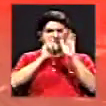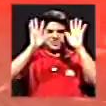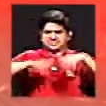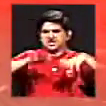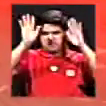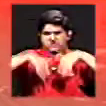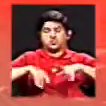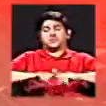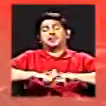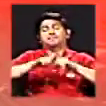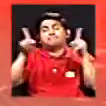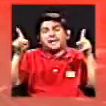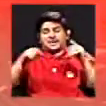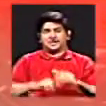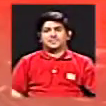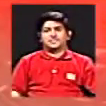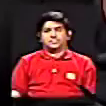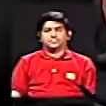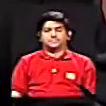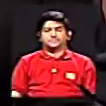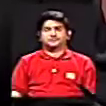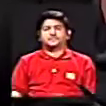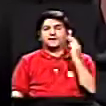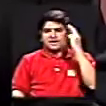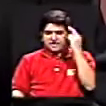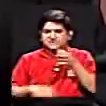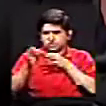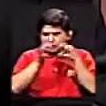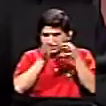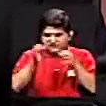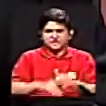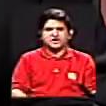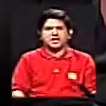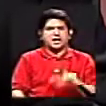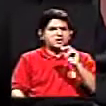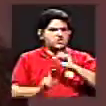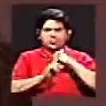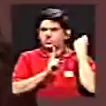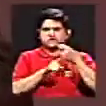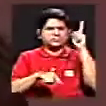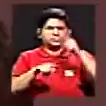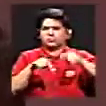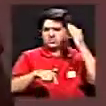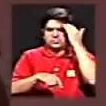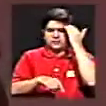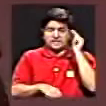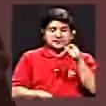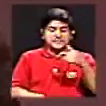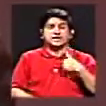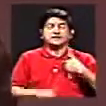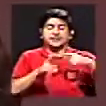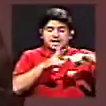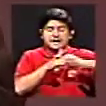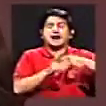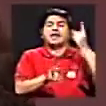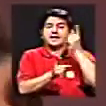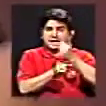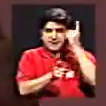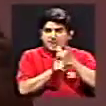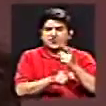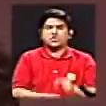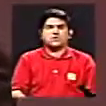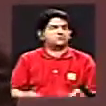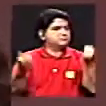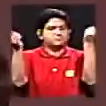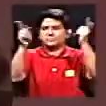llegó. Pero entonces por eso le decía, realmente no era algo imprevisible, sino que si la alcantarilla hubiera tenido el mantenimiento adecuado, no se hubiera